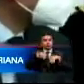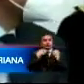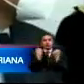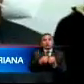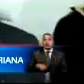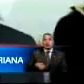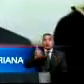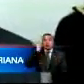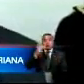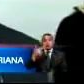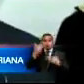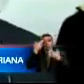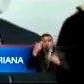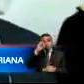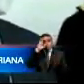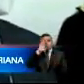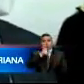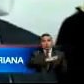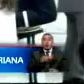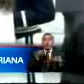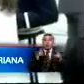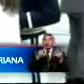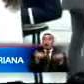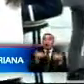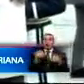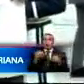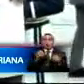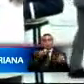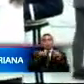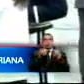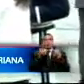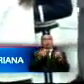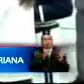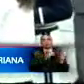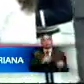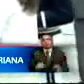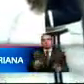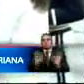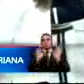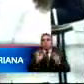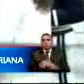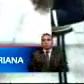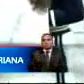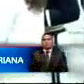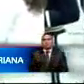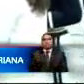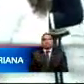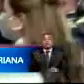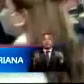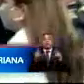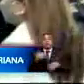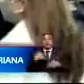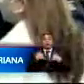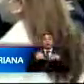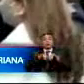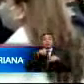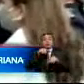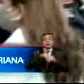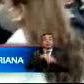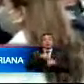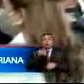ayer, las Fuerzas Armadas y la Policía Nacional lo harán hoy, garantizarán el control y el orden público. Aseguró que si se mantienen en